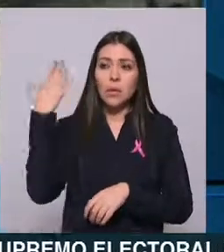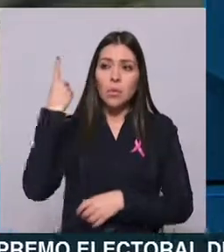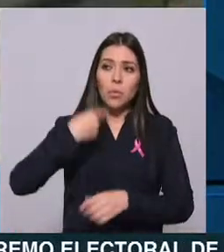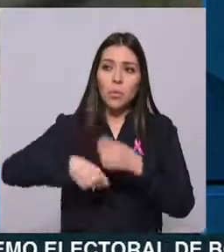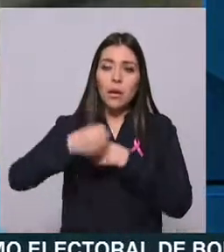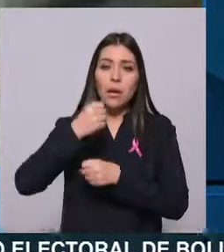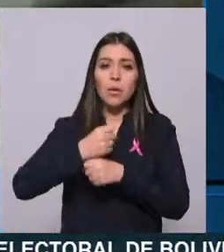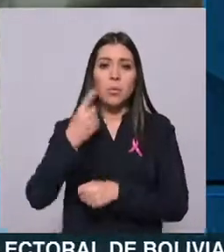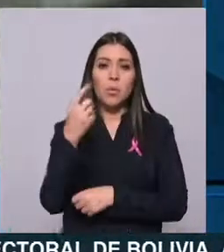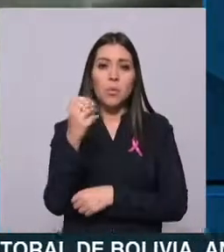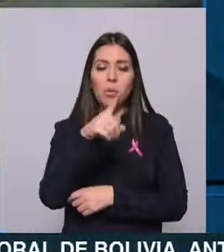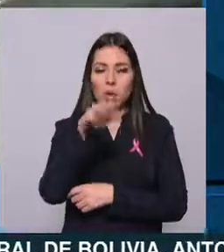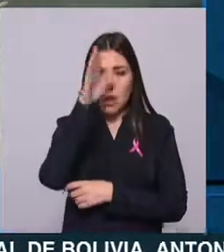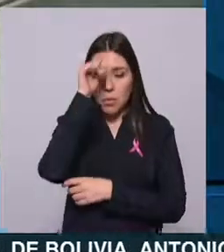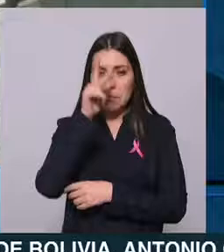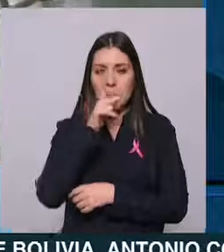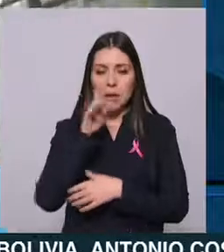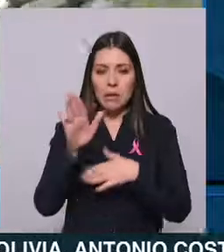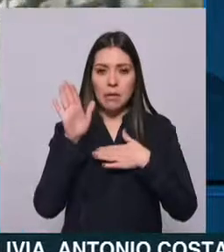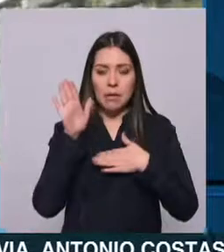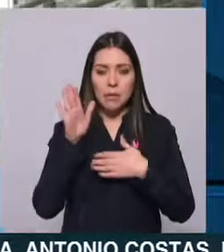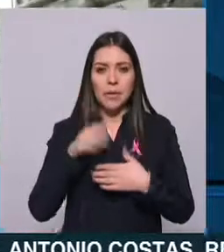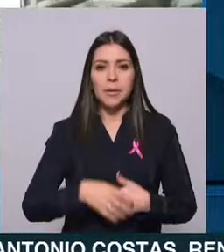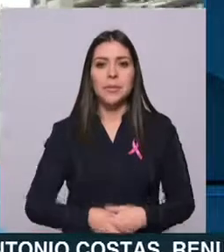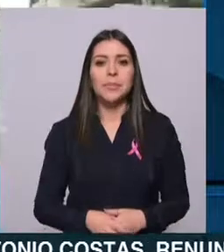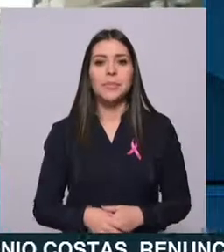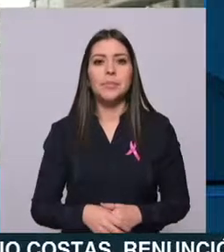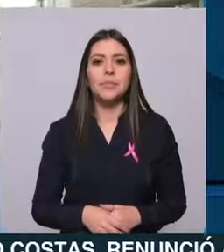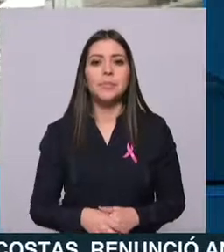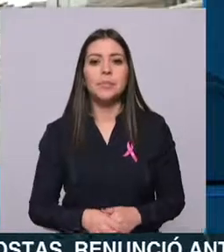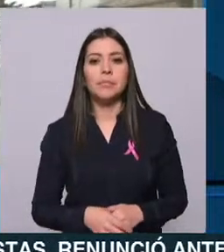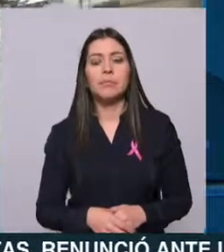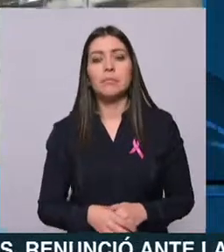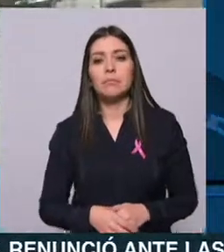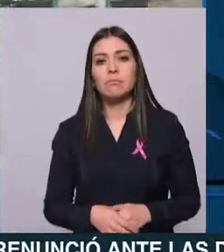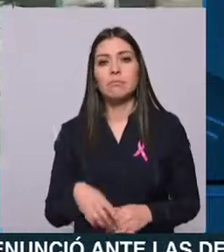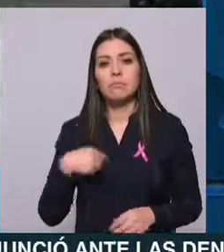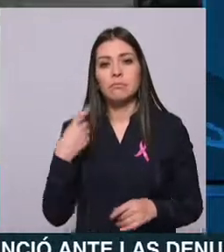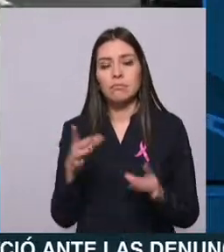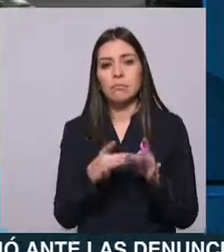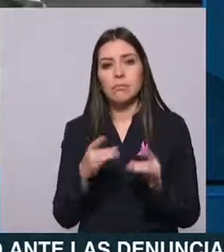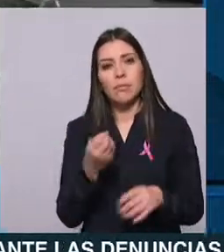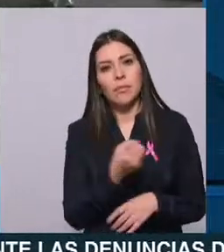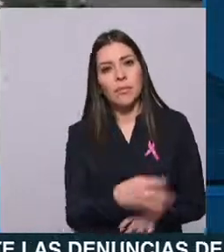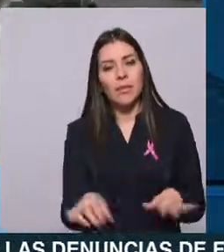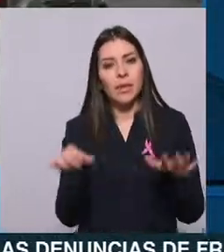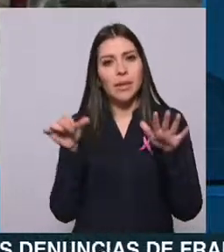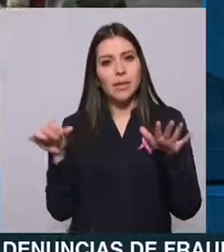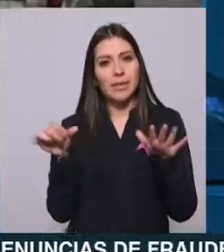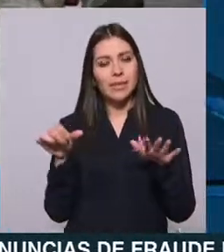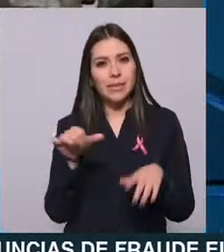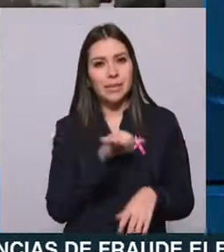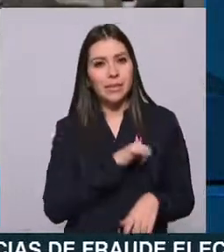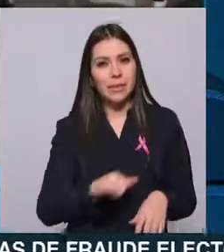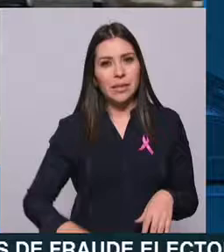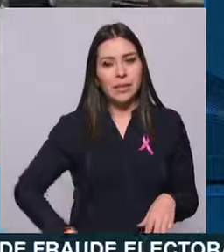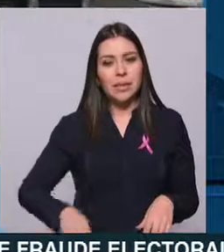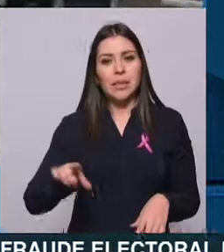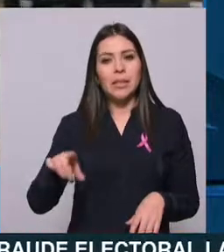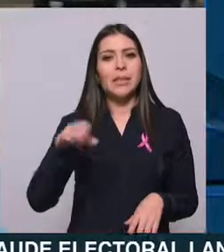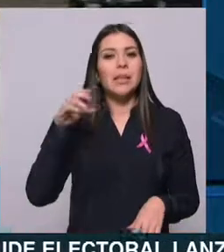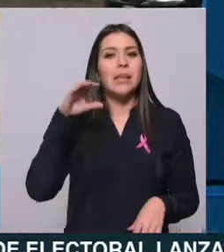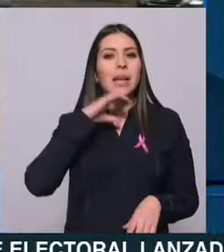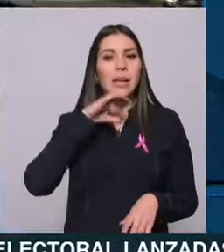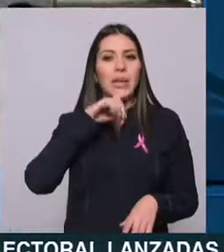pasado. Y quiero decirte que de las 16 delegaciones, Venustiano Carranza, pese a tener colonias como